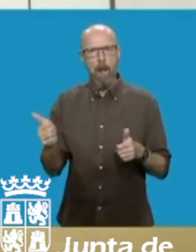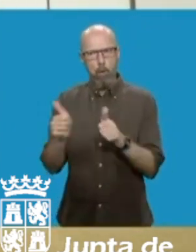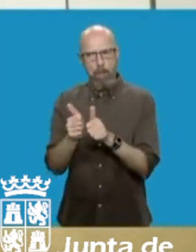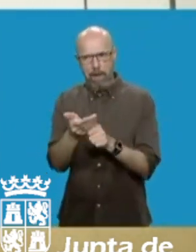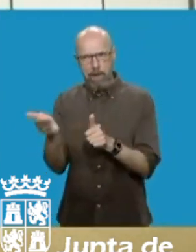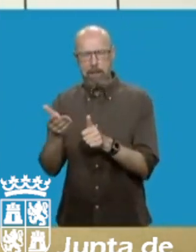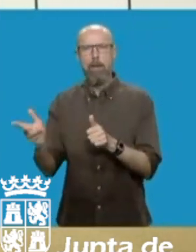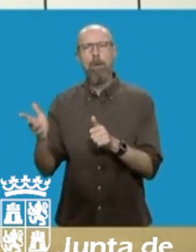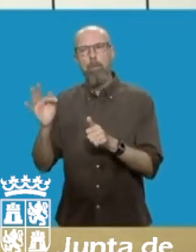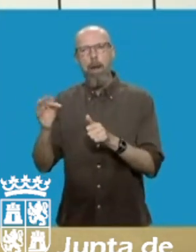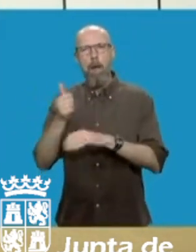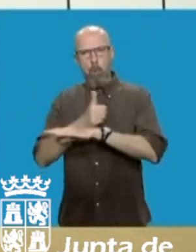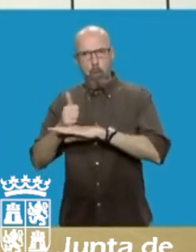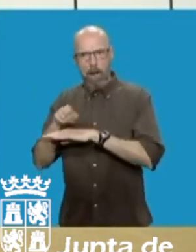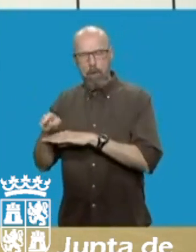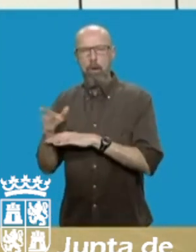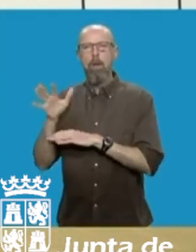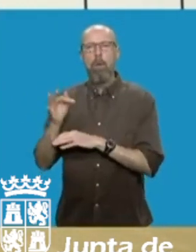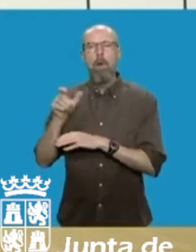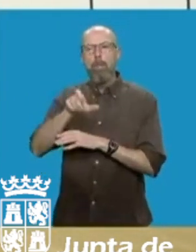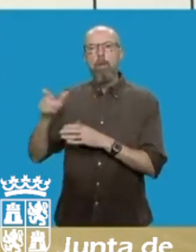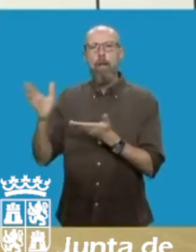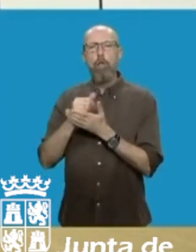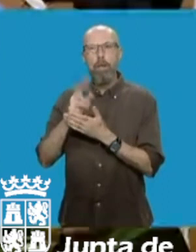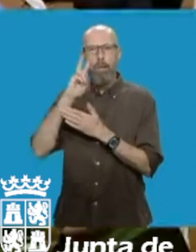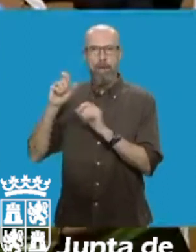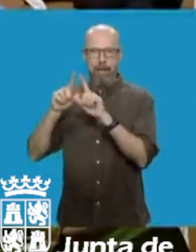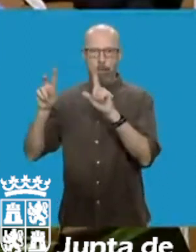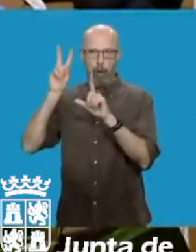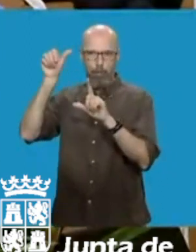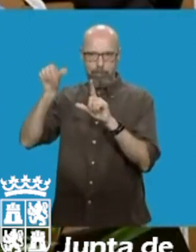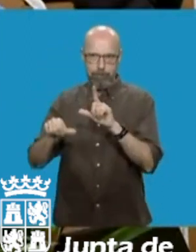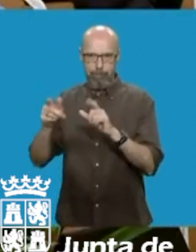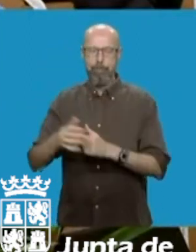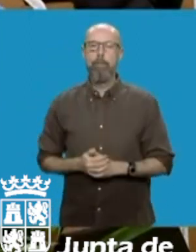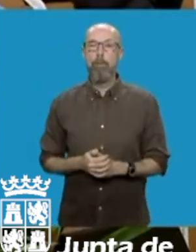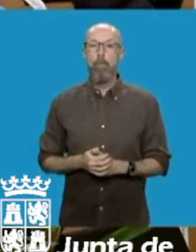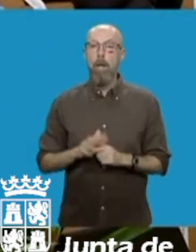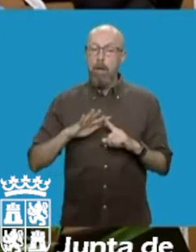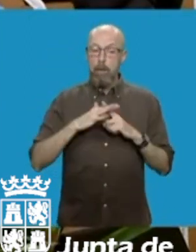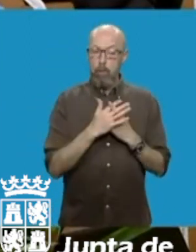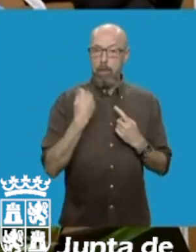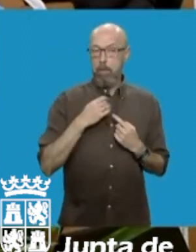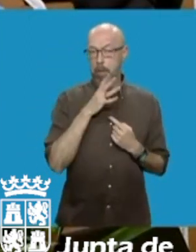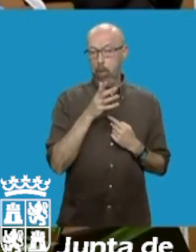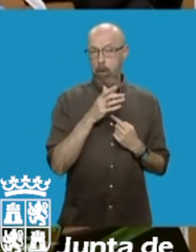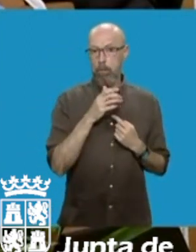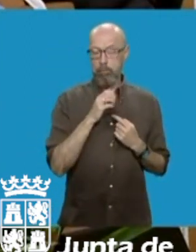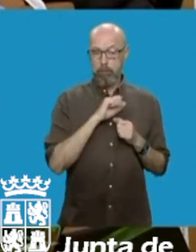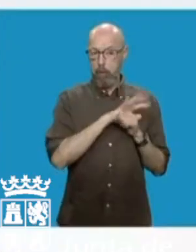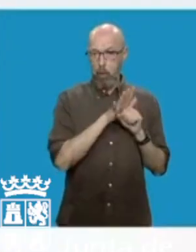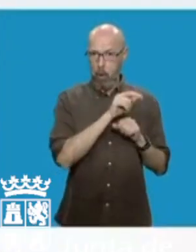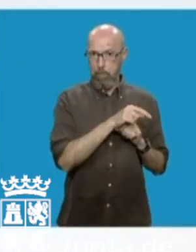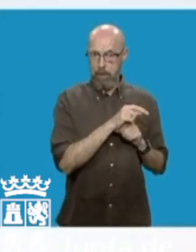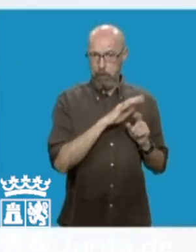miembros del jurado y a todas las personas que nos ven desde sus casas. La situación, como digo, provocada por la crisis del COVID-19, ha hecho